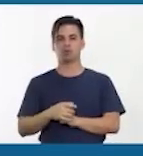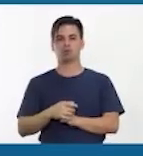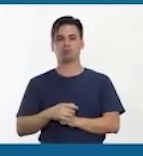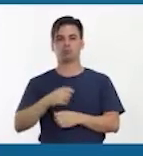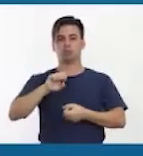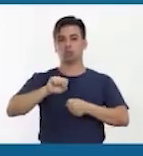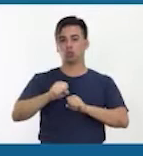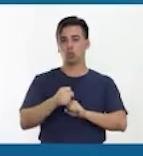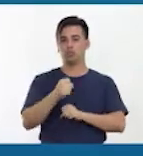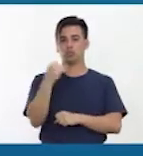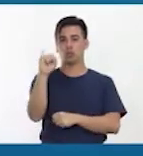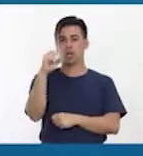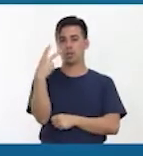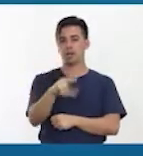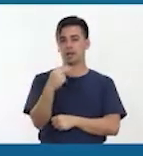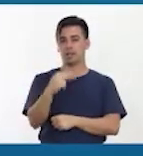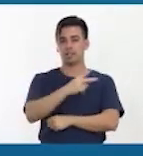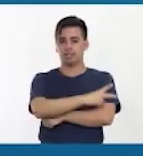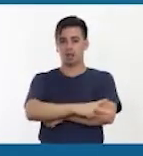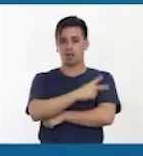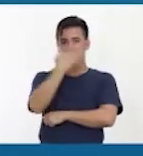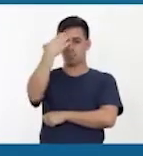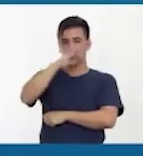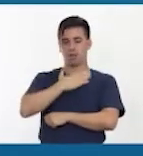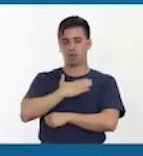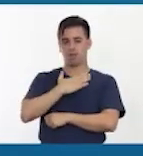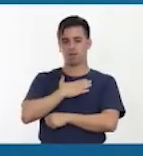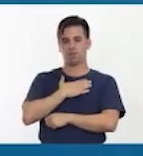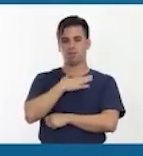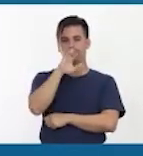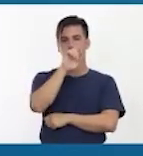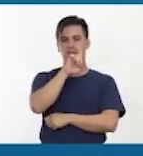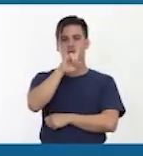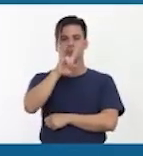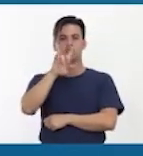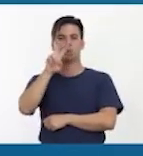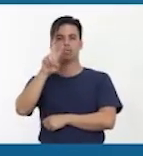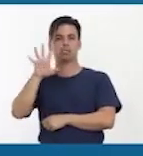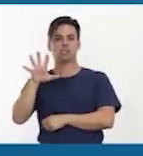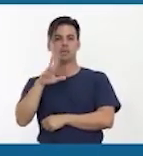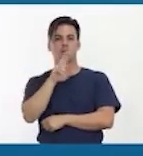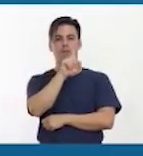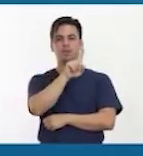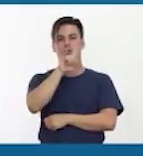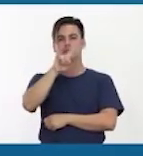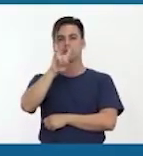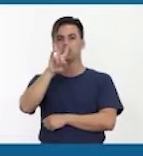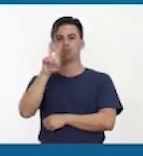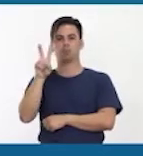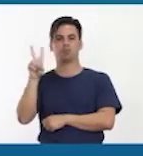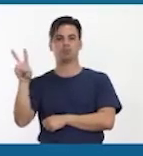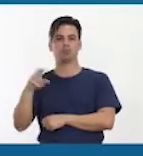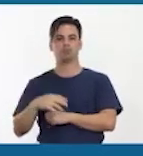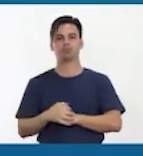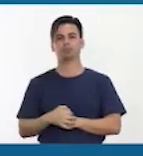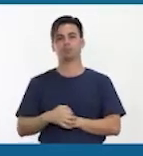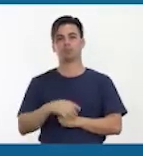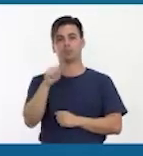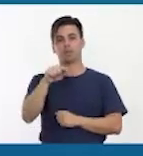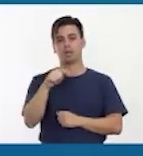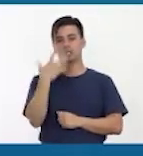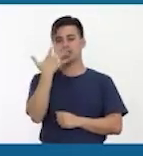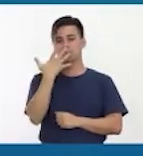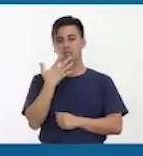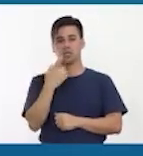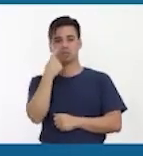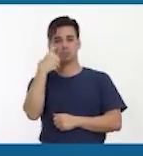de 1935 a 1952. El papel desempeñado por las masas populares y por las más destacadas